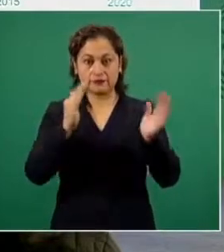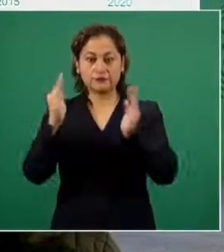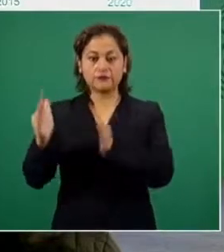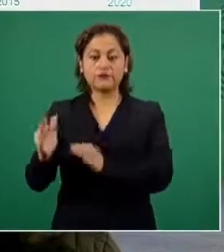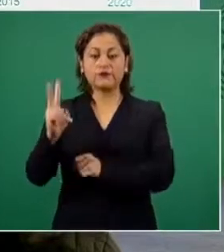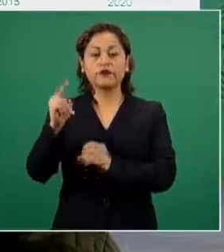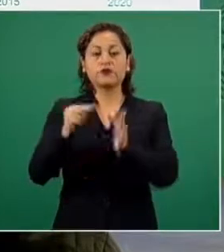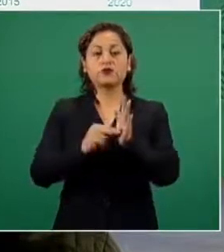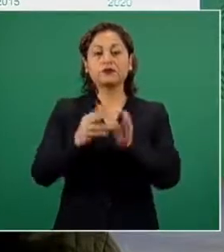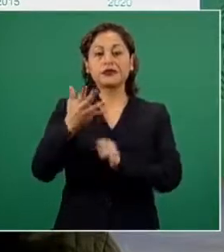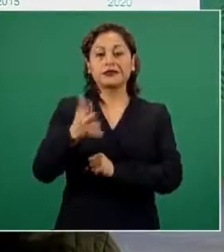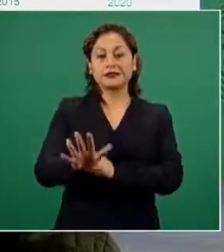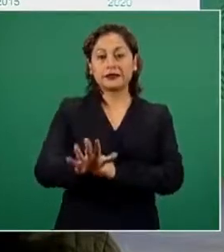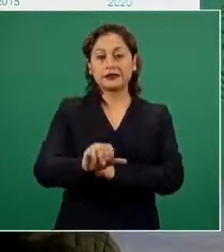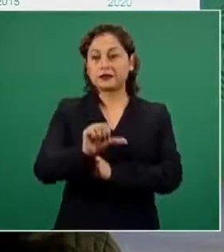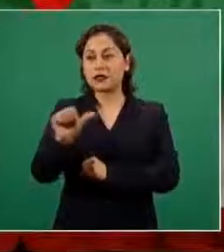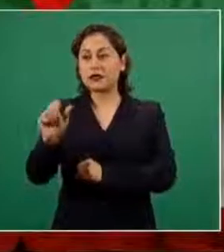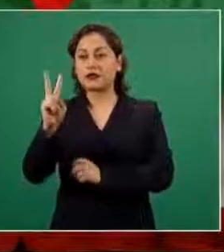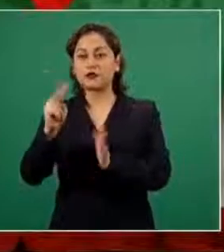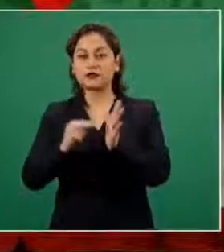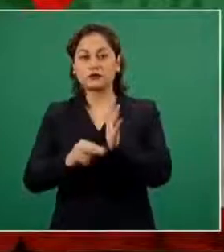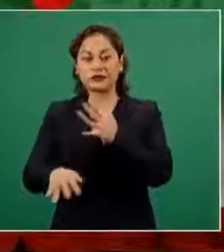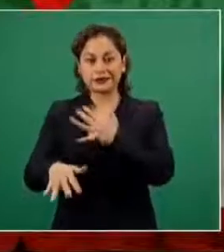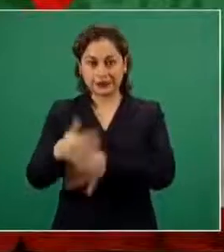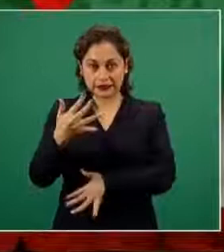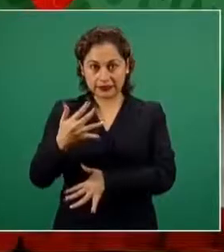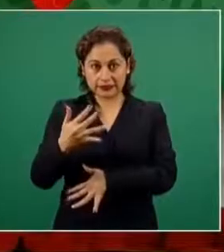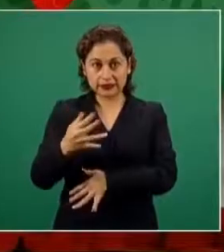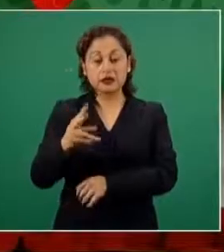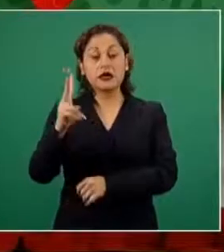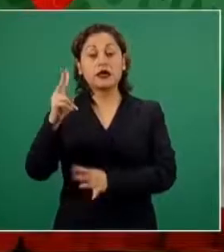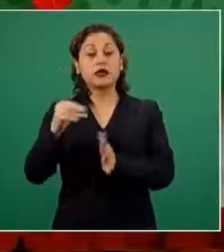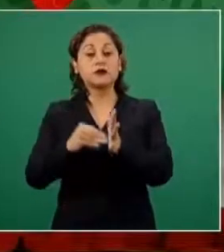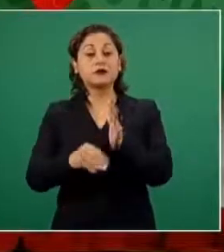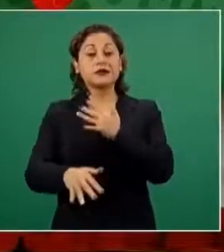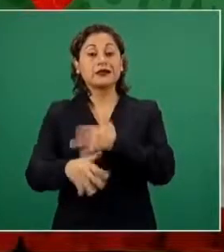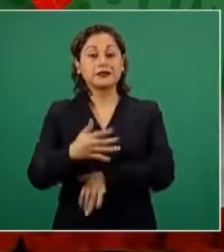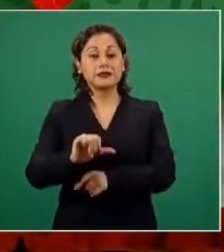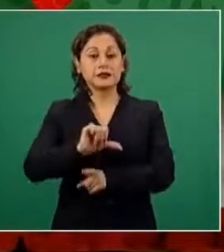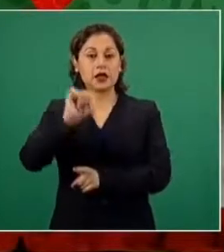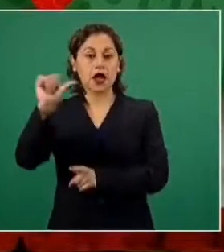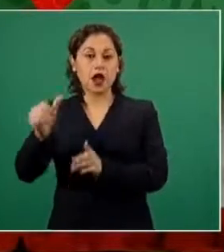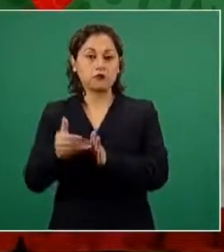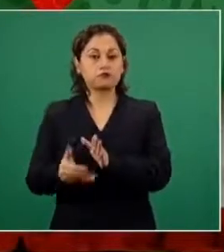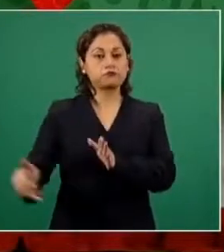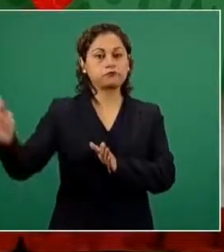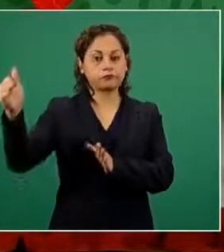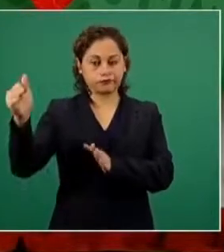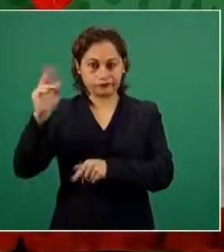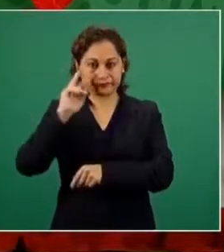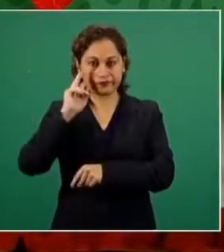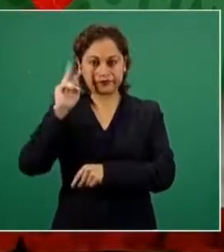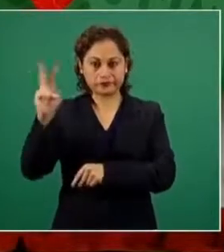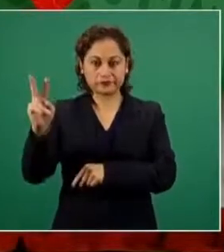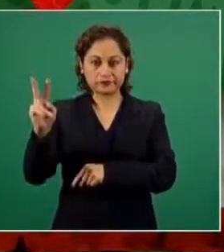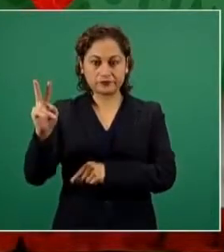del 10 al 15 y del 15 hacia adelante, y esto es lo nuestro.